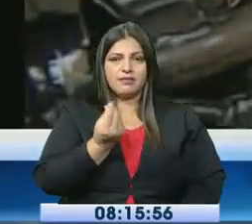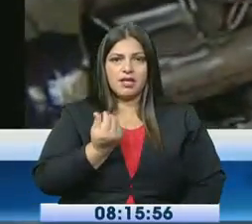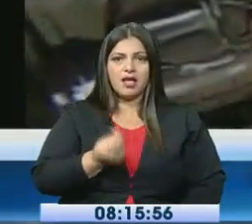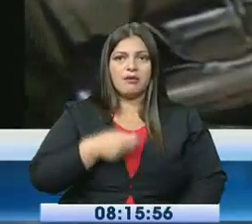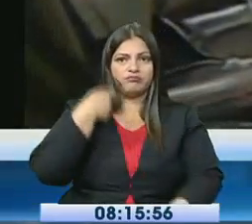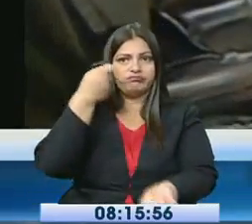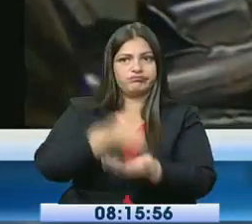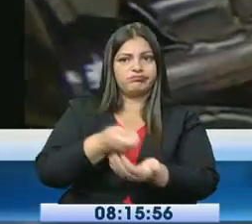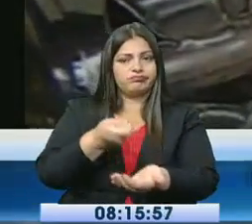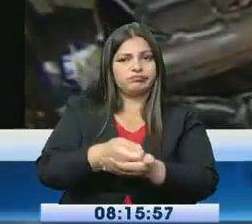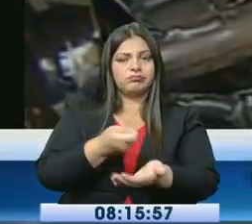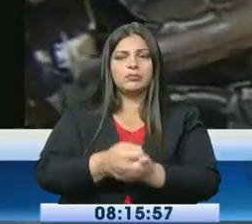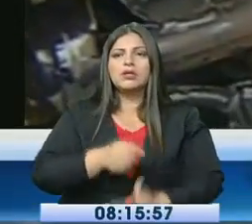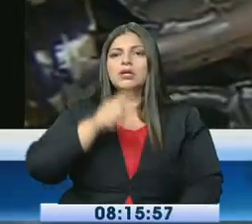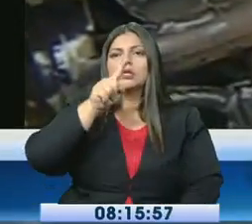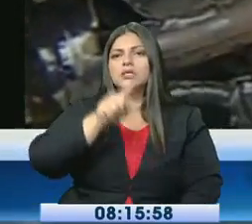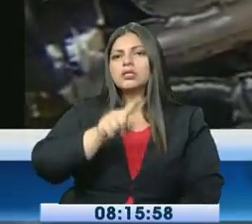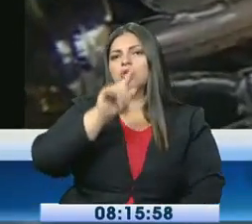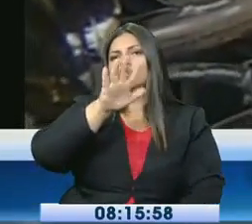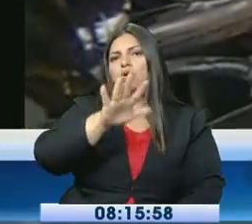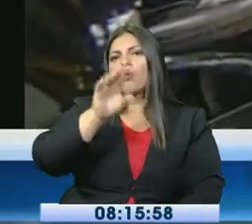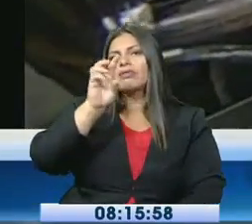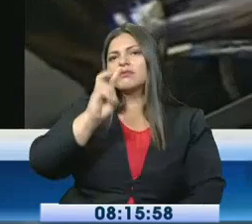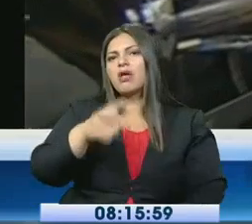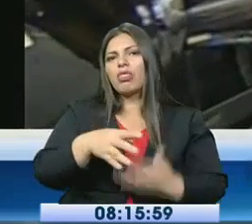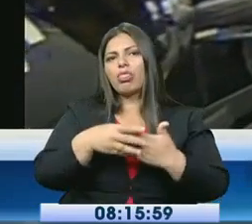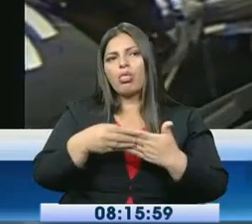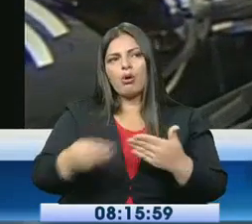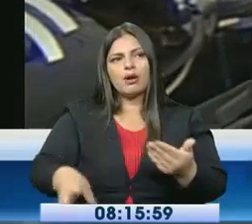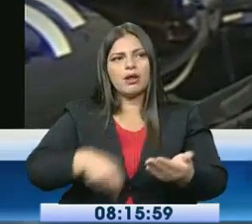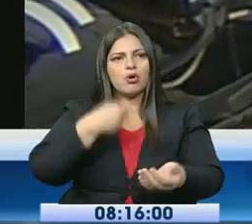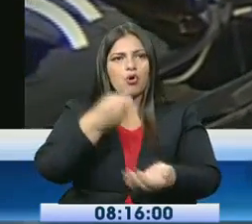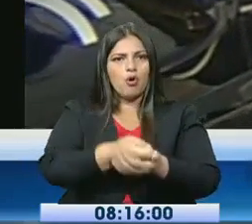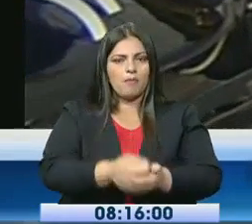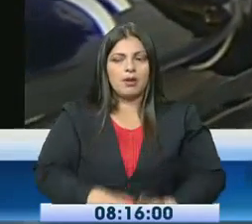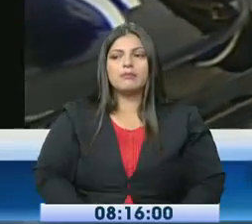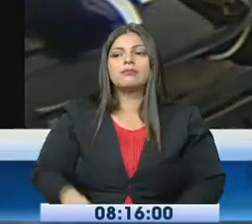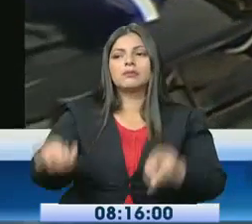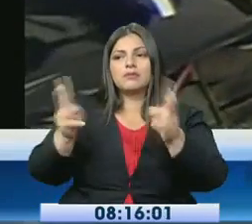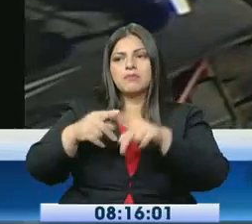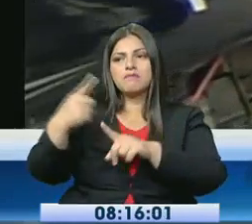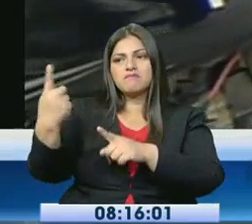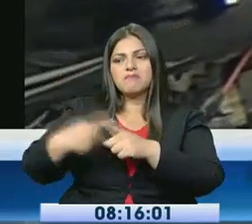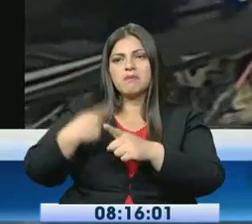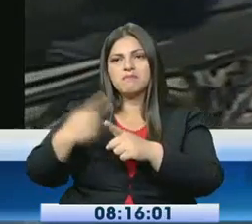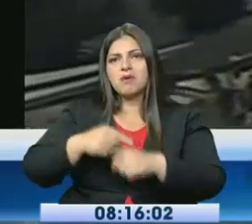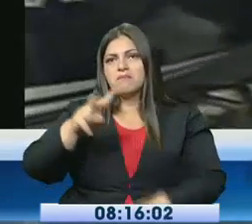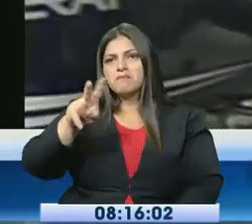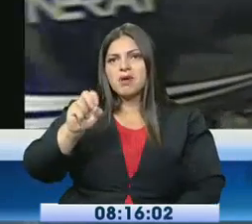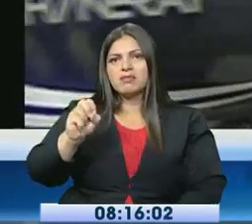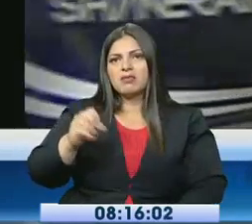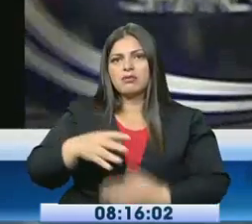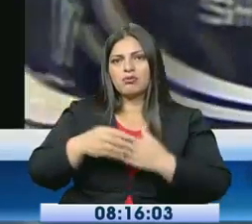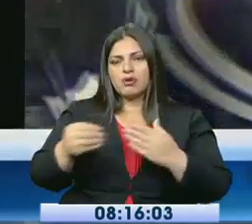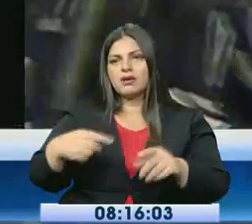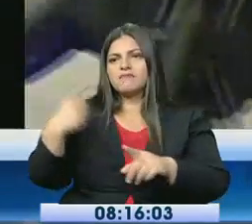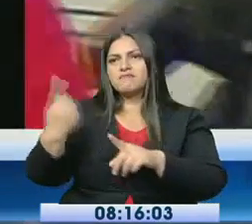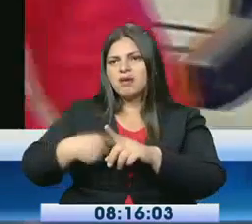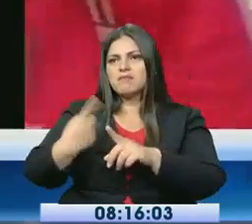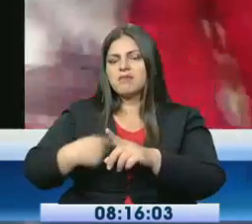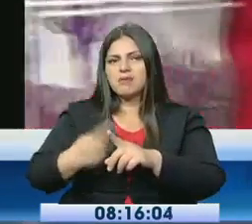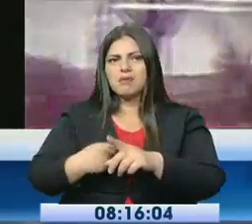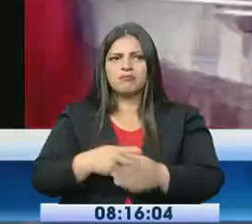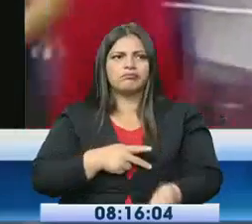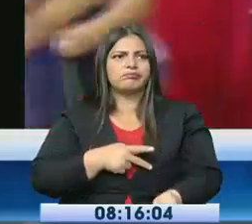pagamos $156 en GPS y mensual $20 pagamos. Disculpe, no, me voy a otro tema. Hace un rato yo le preguntaba que